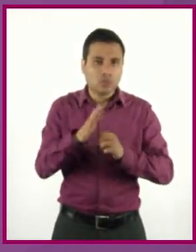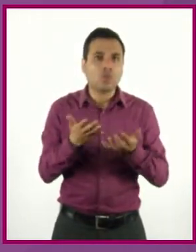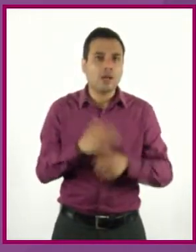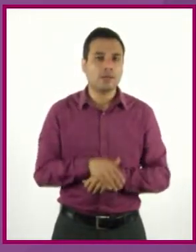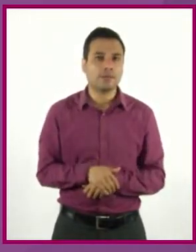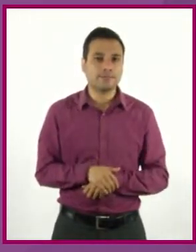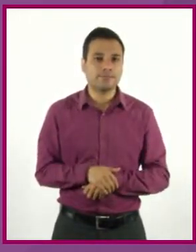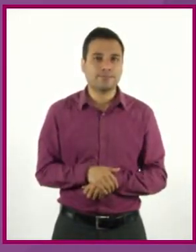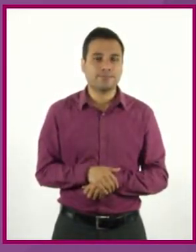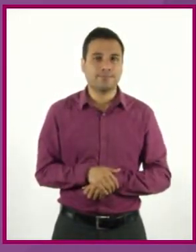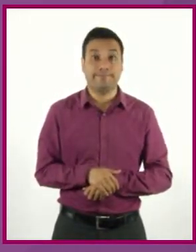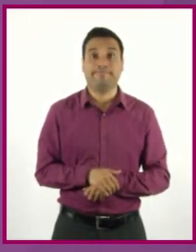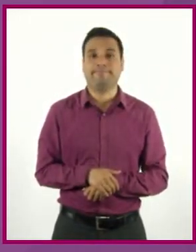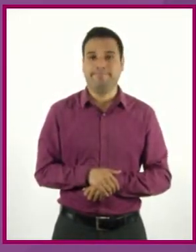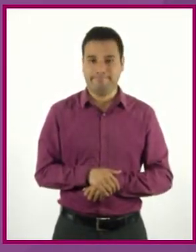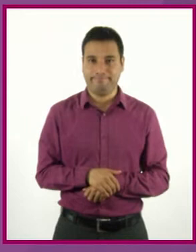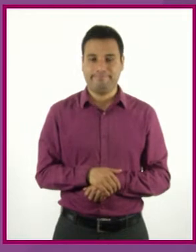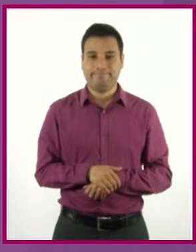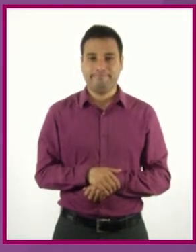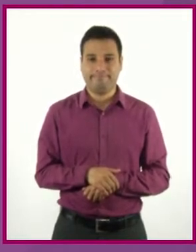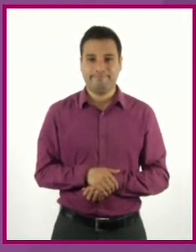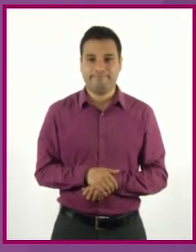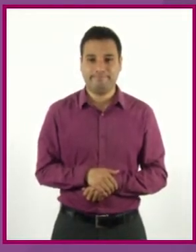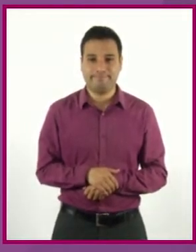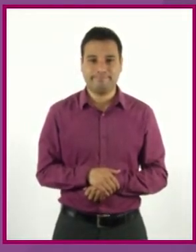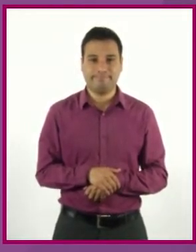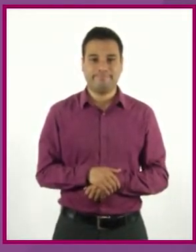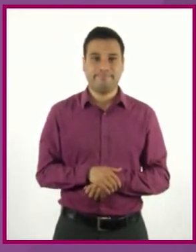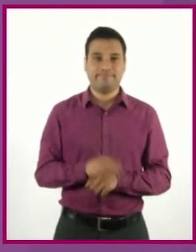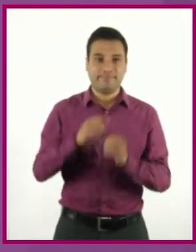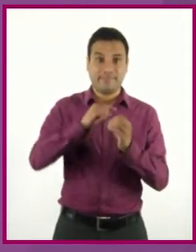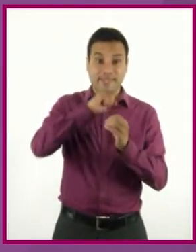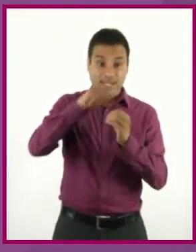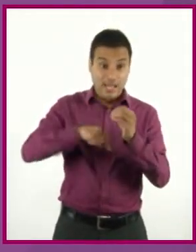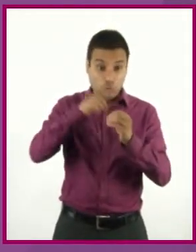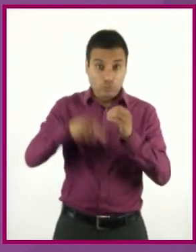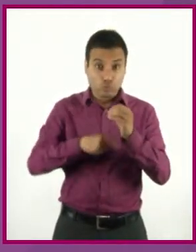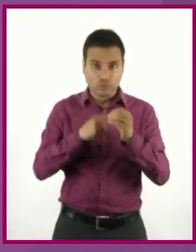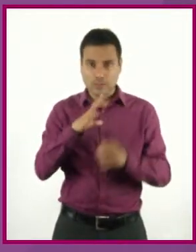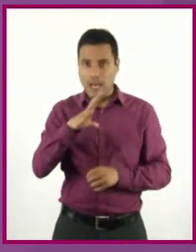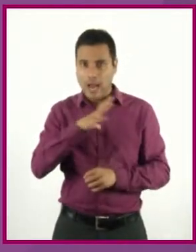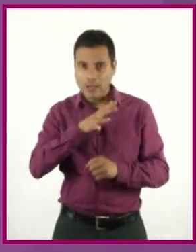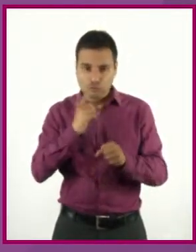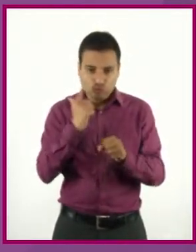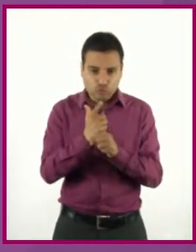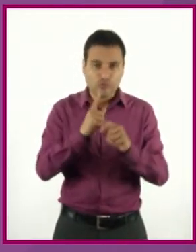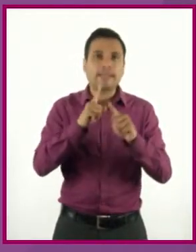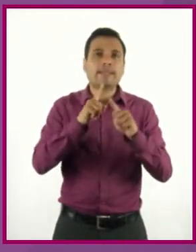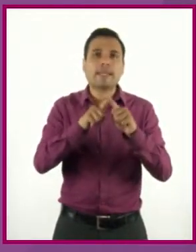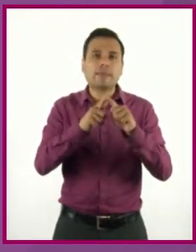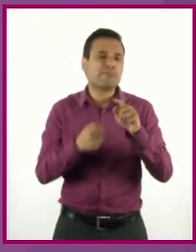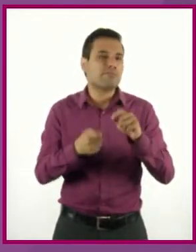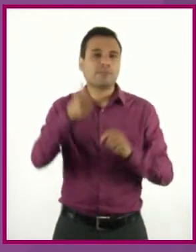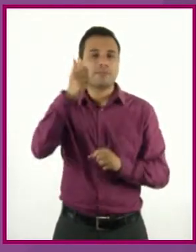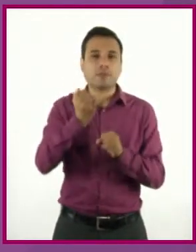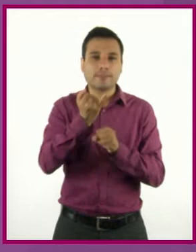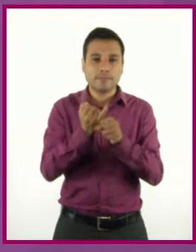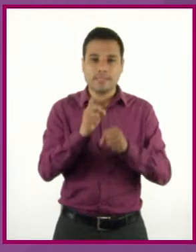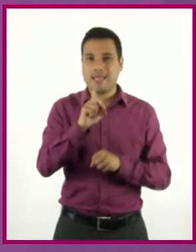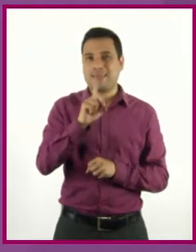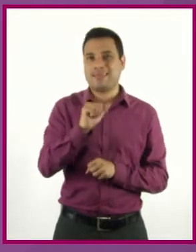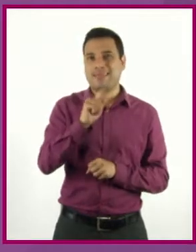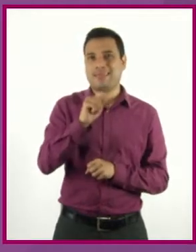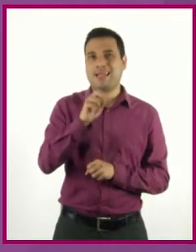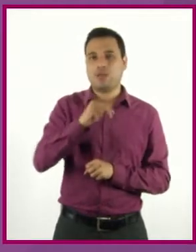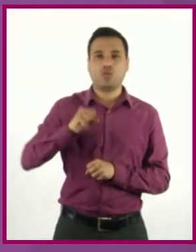El primero en aportar evidencias de la existencia de los átomos fue John Dalton, en la primera década del siglo XIX.